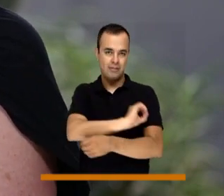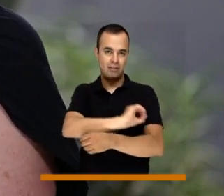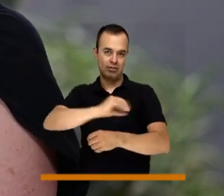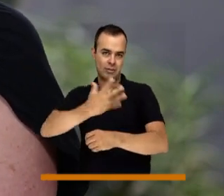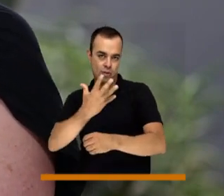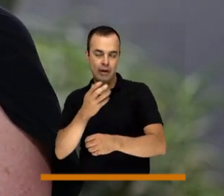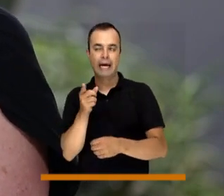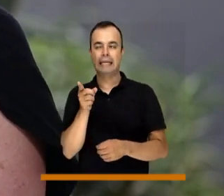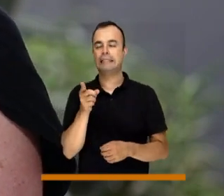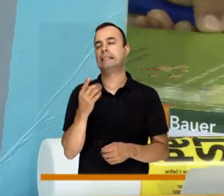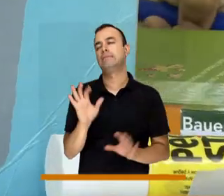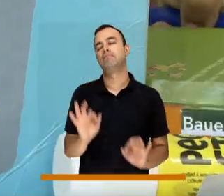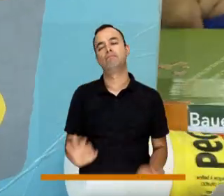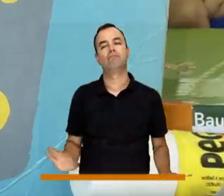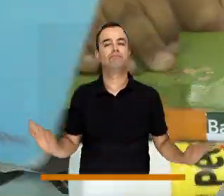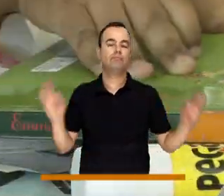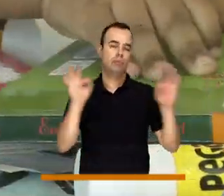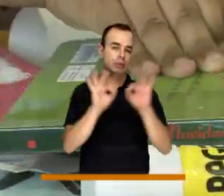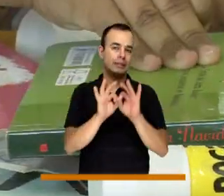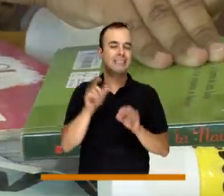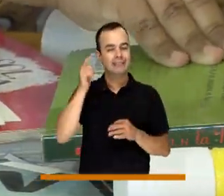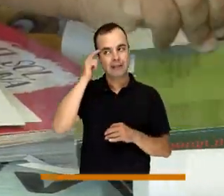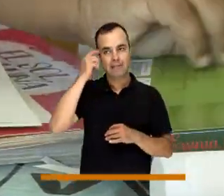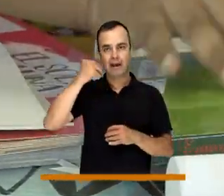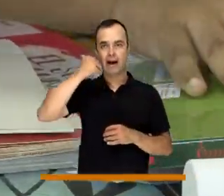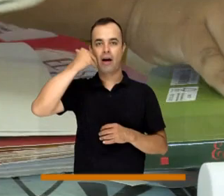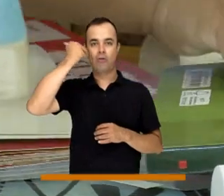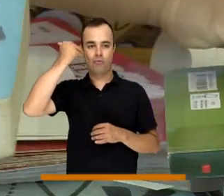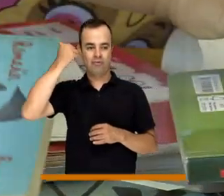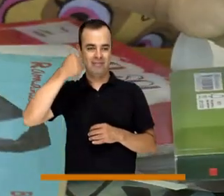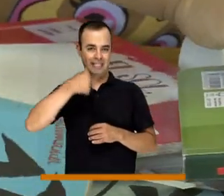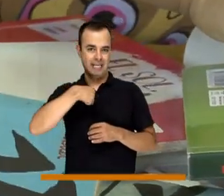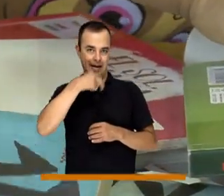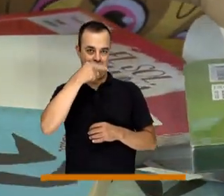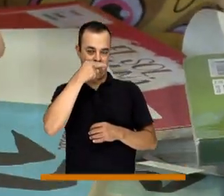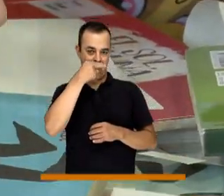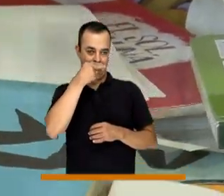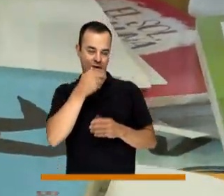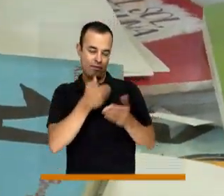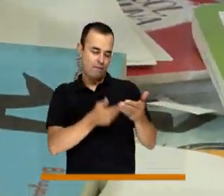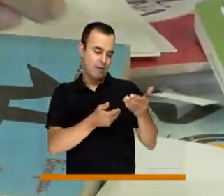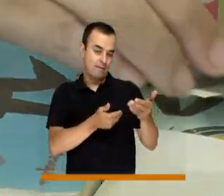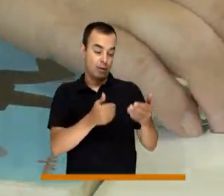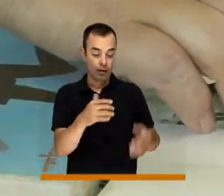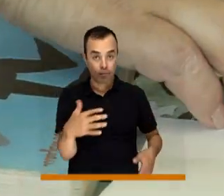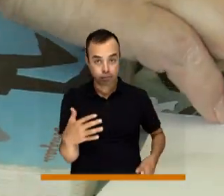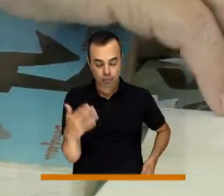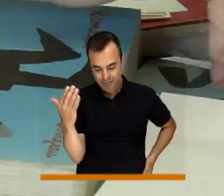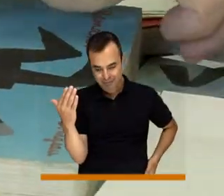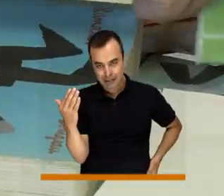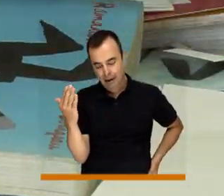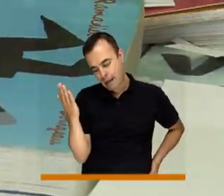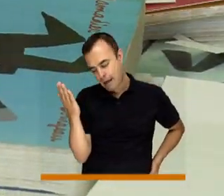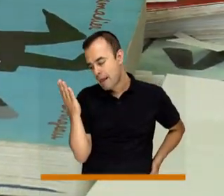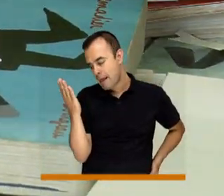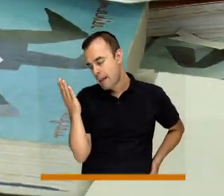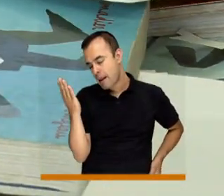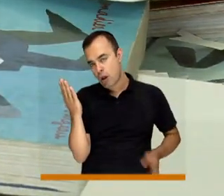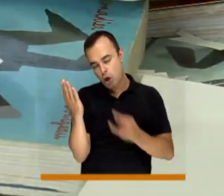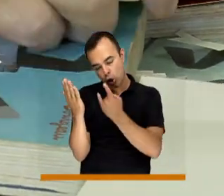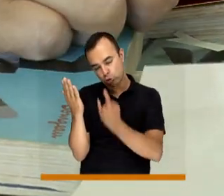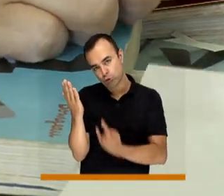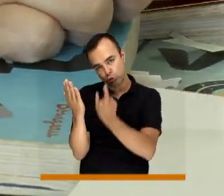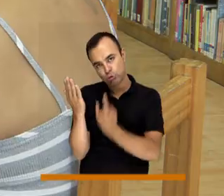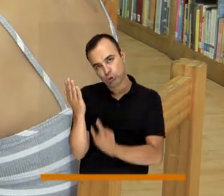En ese hacemos mucho énfasis porque la conexión de los adultos y los niños desde antes de nacer, leamos con los